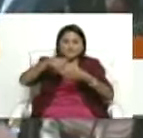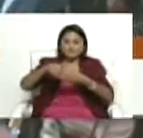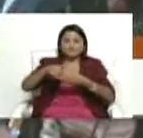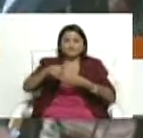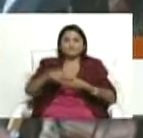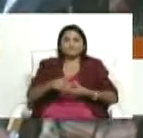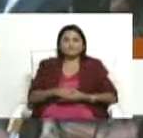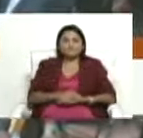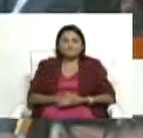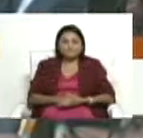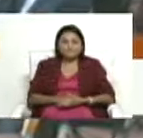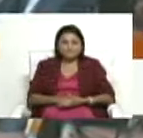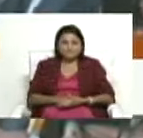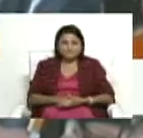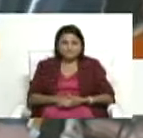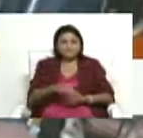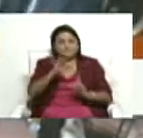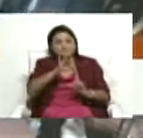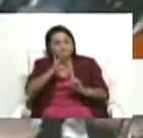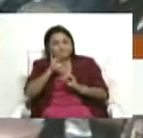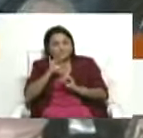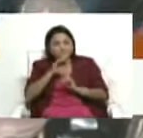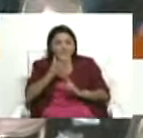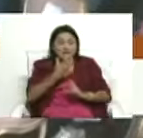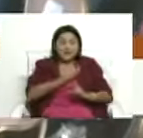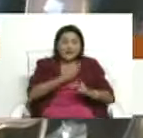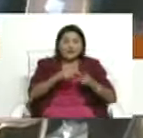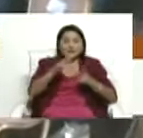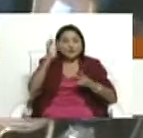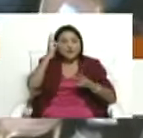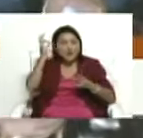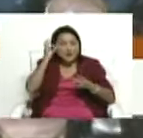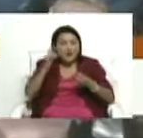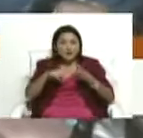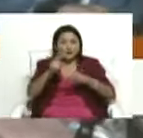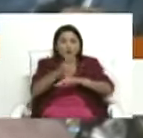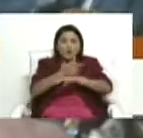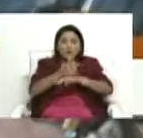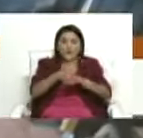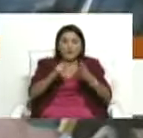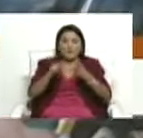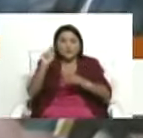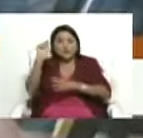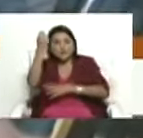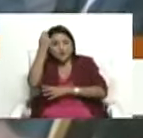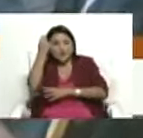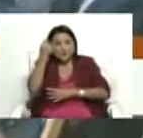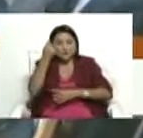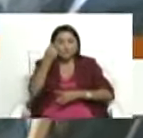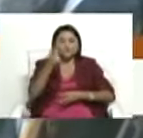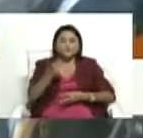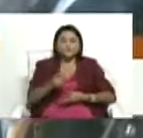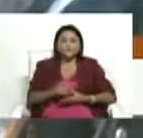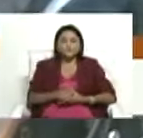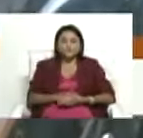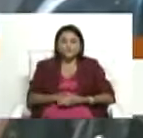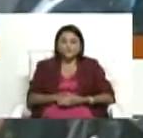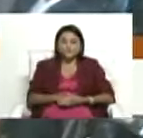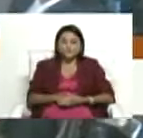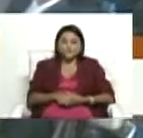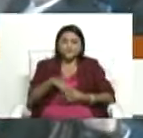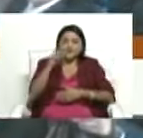eventos electorales para escoger alcaldes y concejales, gobernadores y diputados de los consejos legislativos